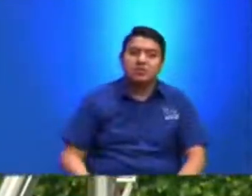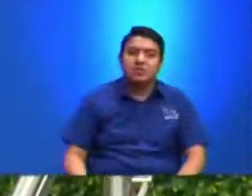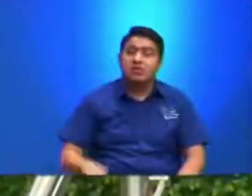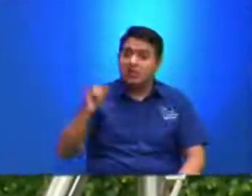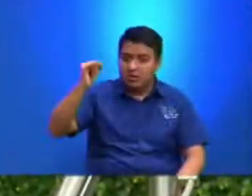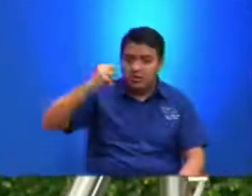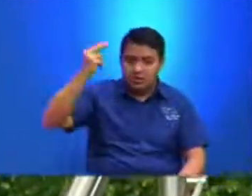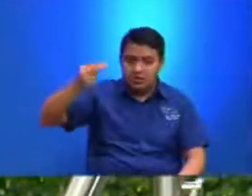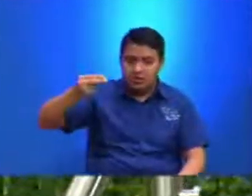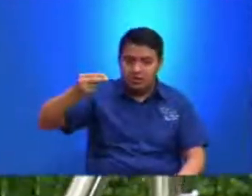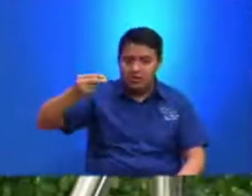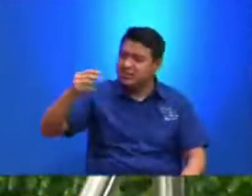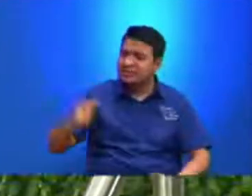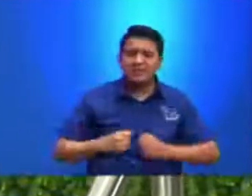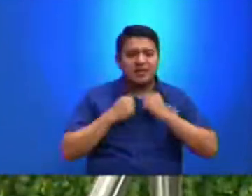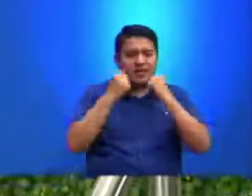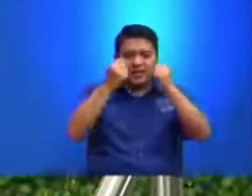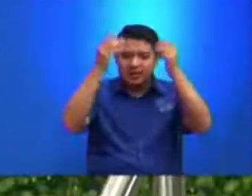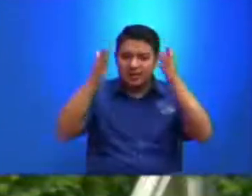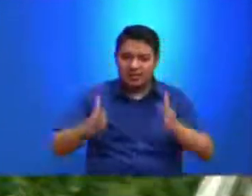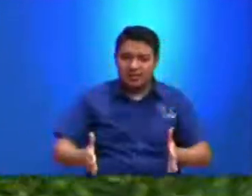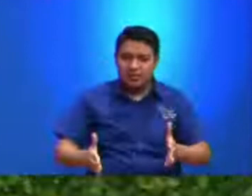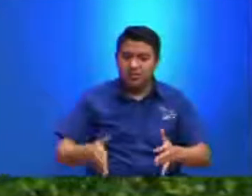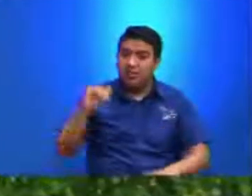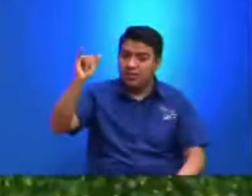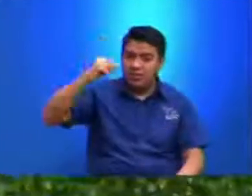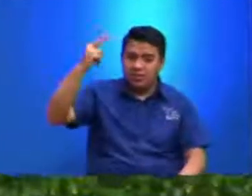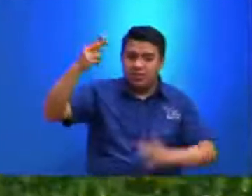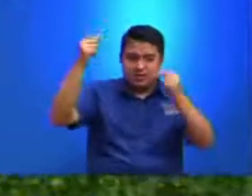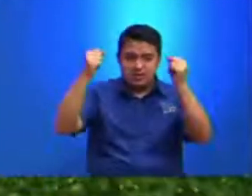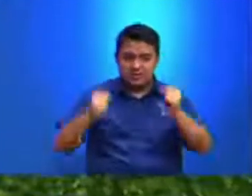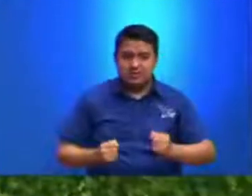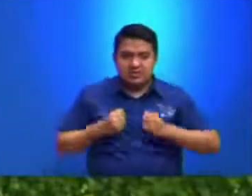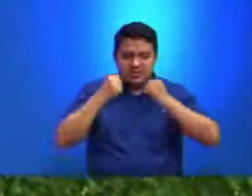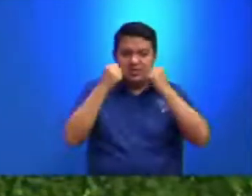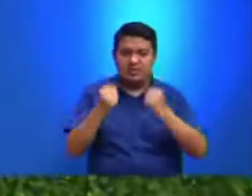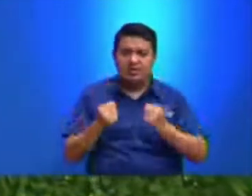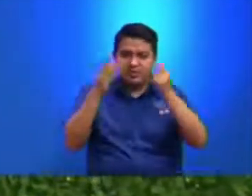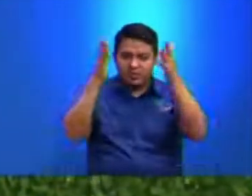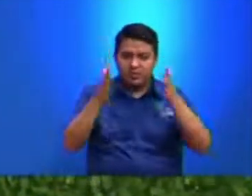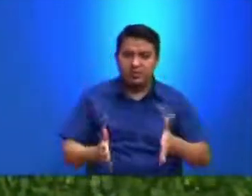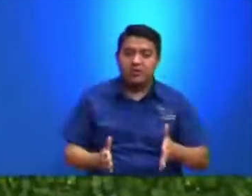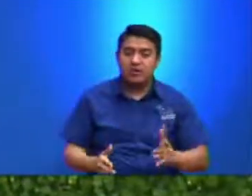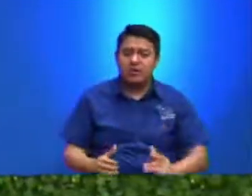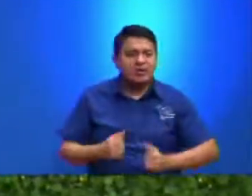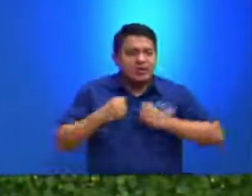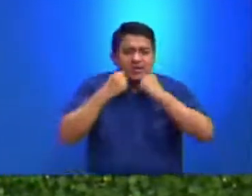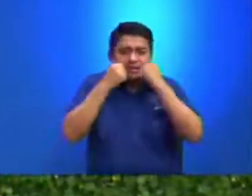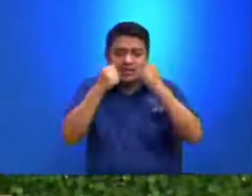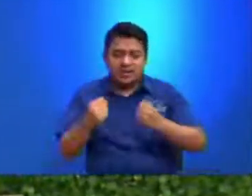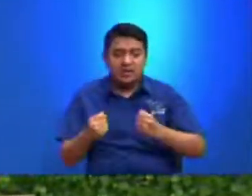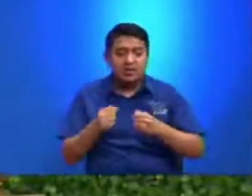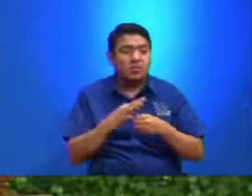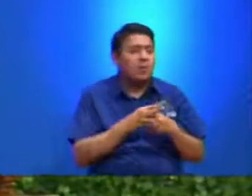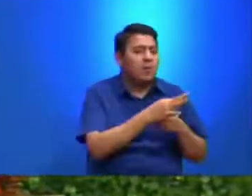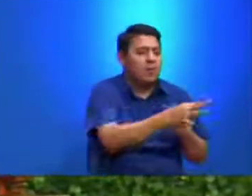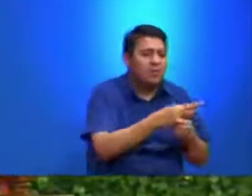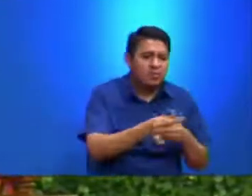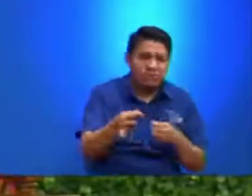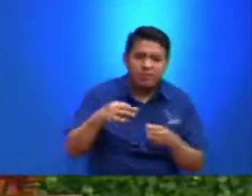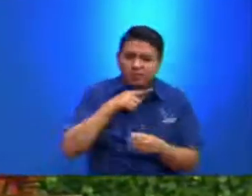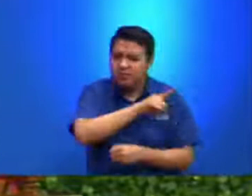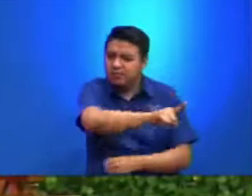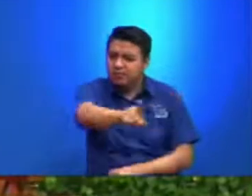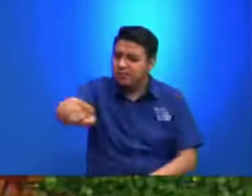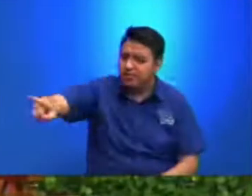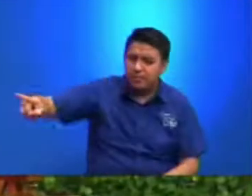Jehová Rafa. Jehová Rafa está aquí sanando a su pueblo. Jehová